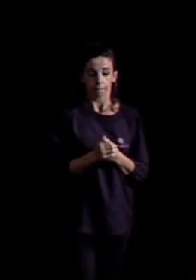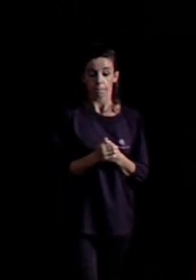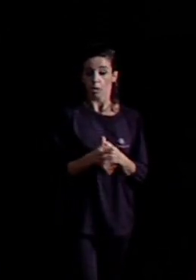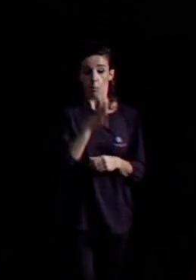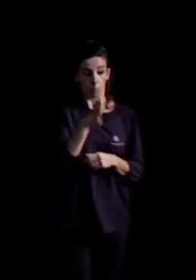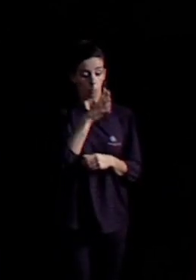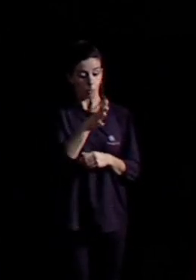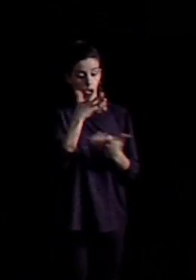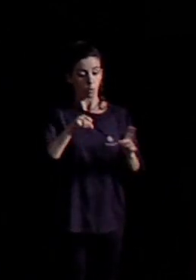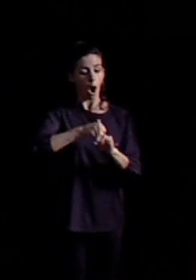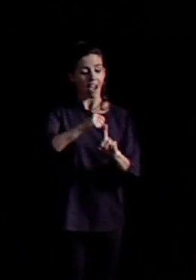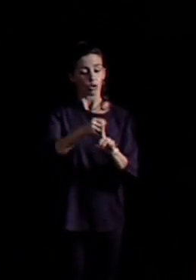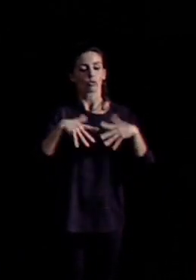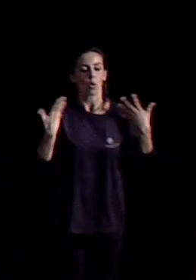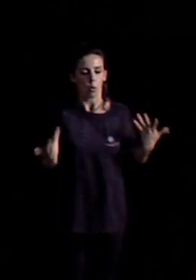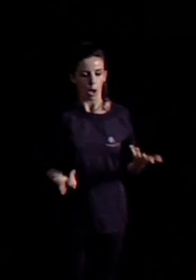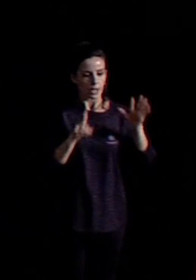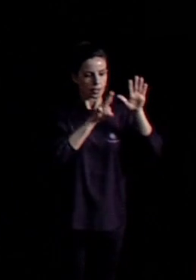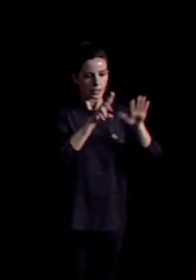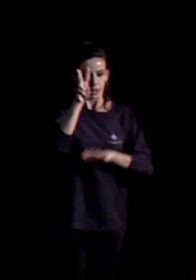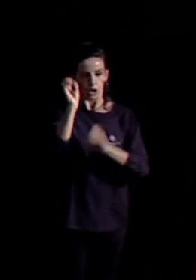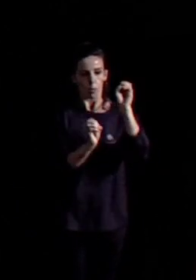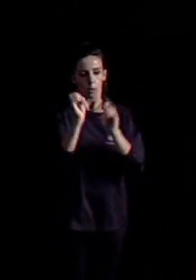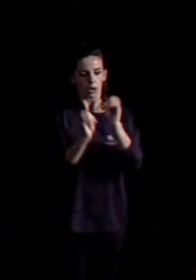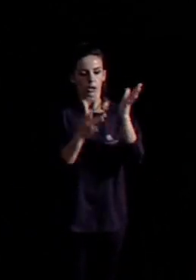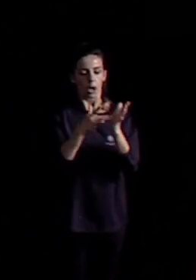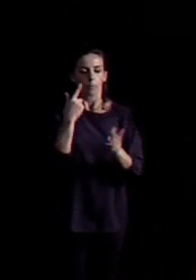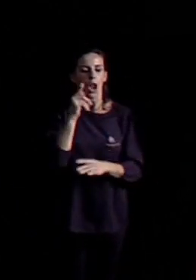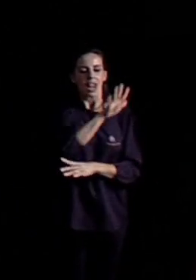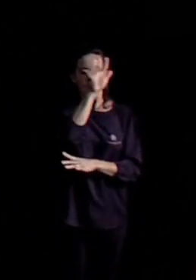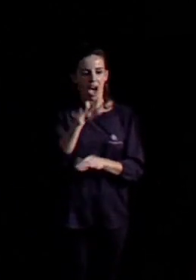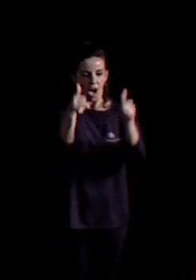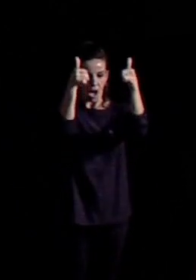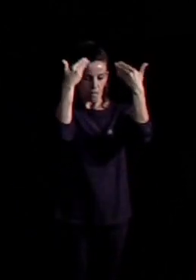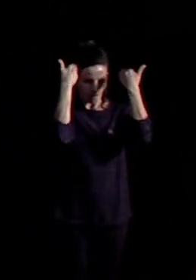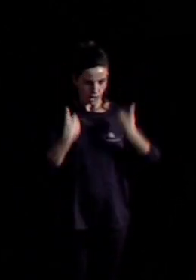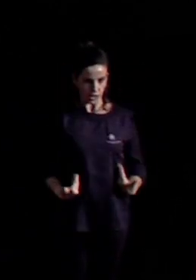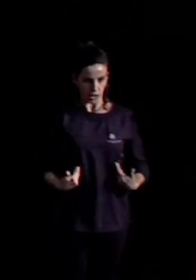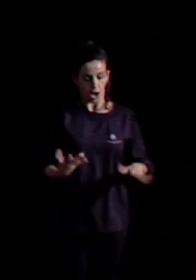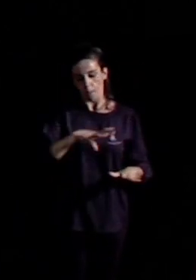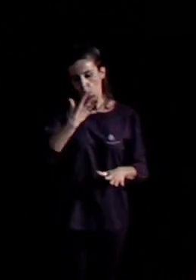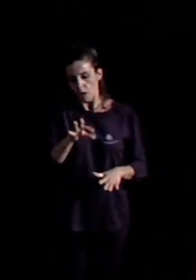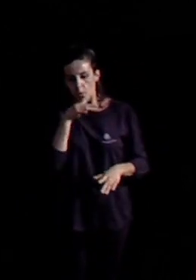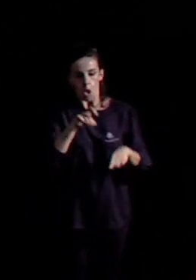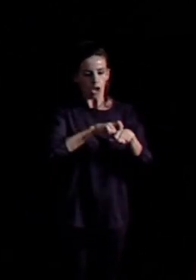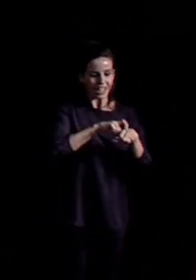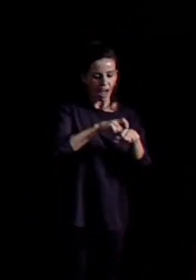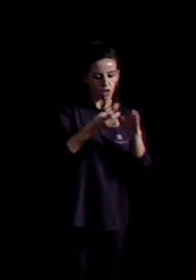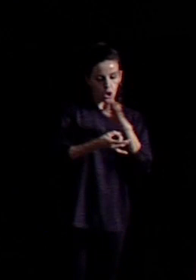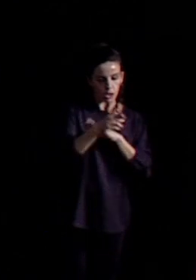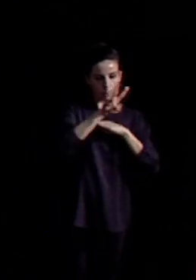Los motivos del acoso, pues el 62% la apariencia física, pero nos podemos ir a la raza o el origen,